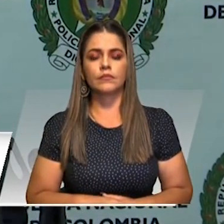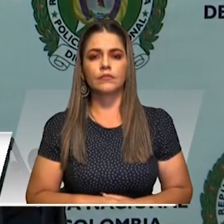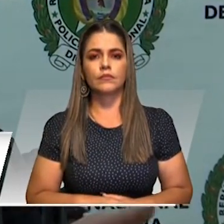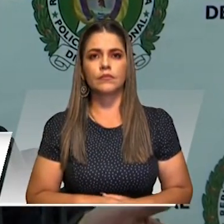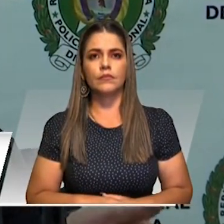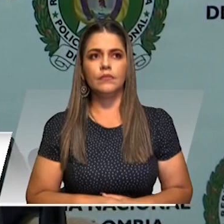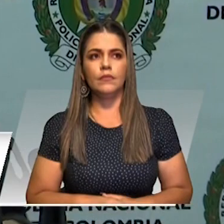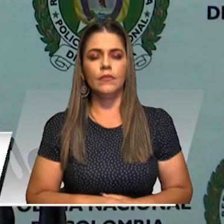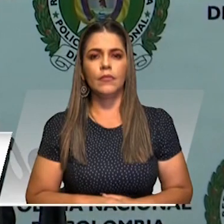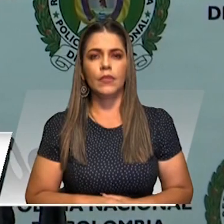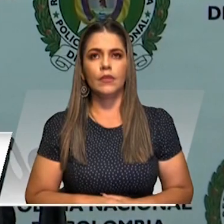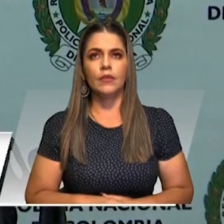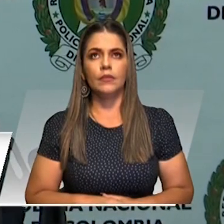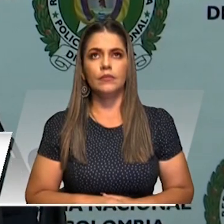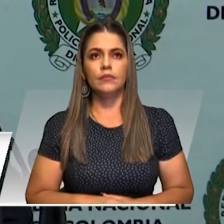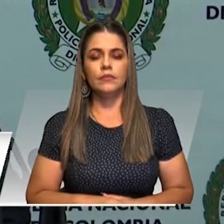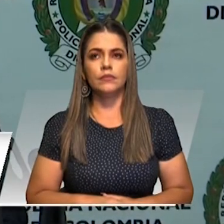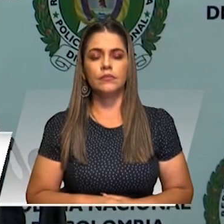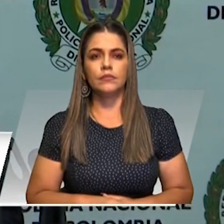fallece. Por supuesto que es